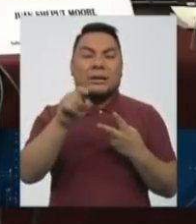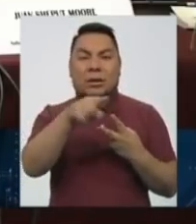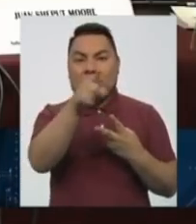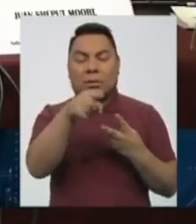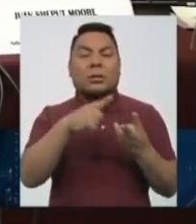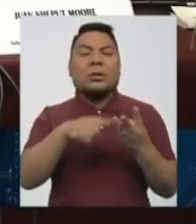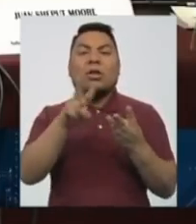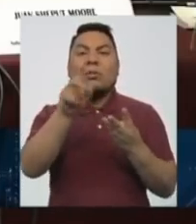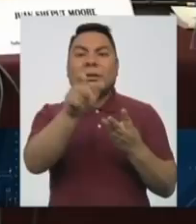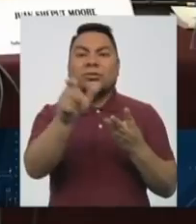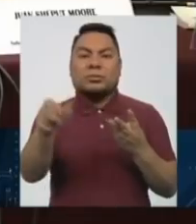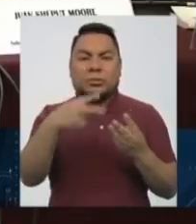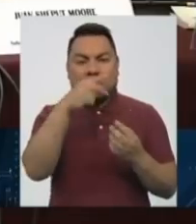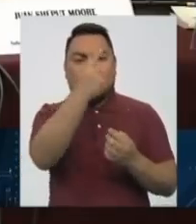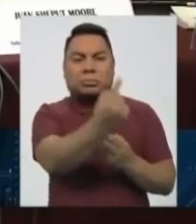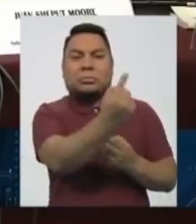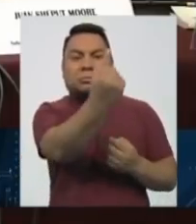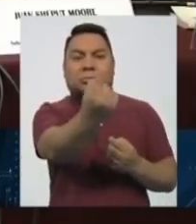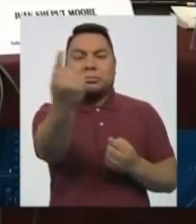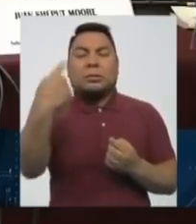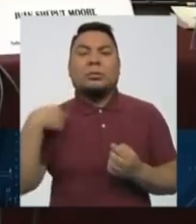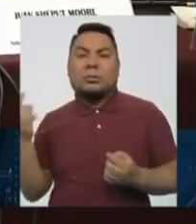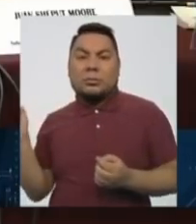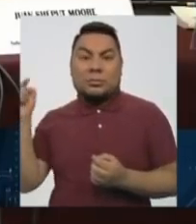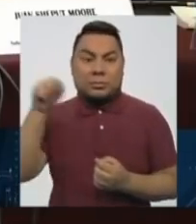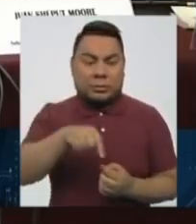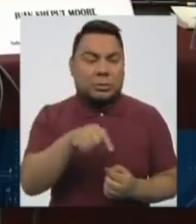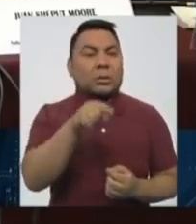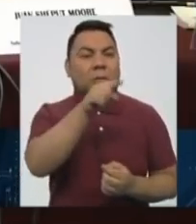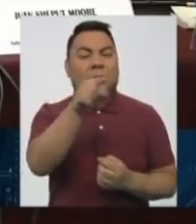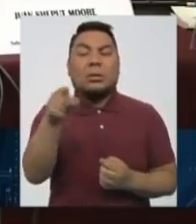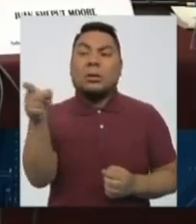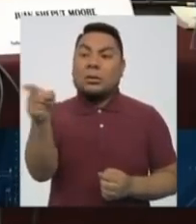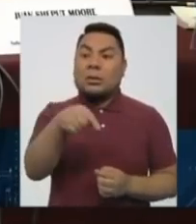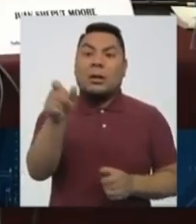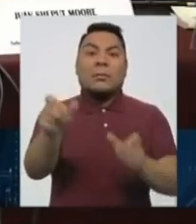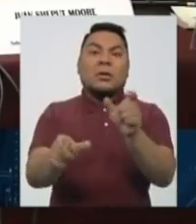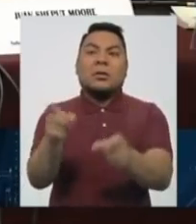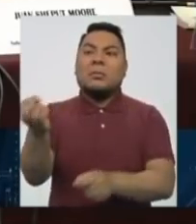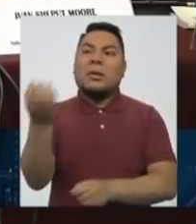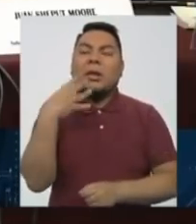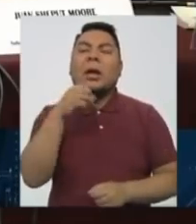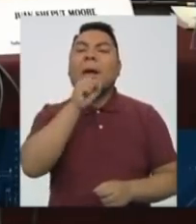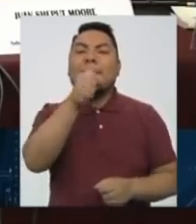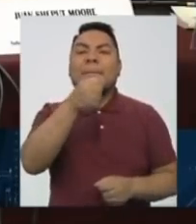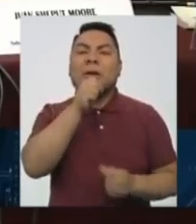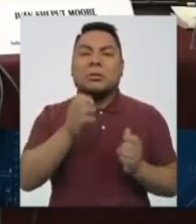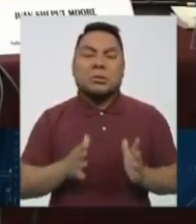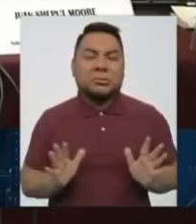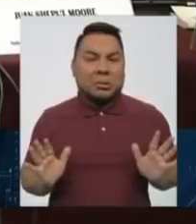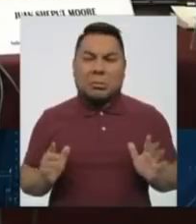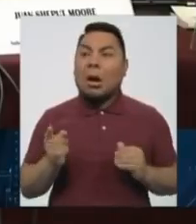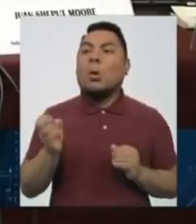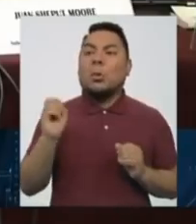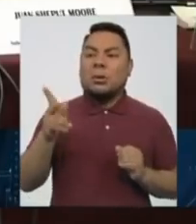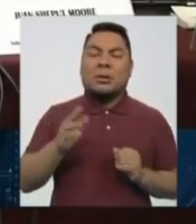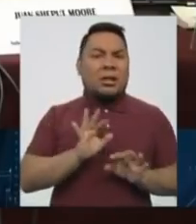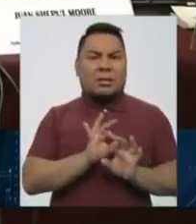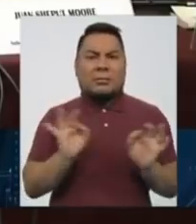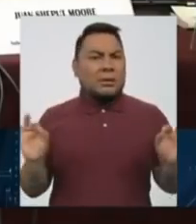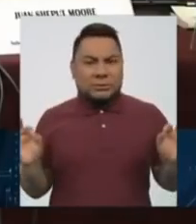lado derecho, ¿no?, cuyos nombres no recuerdo, decían que eran periodistas, pero nadie más. O sea